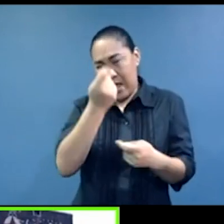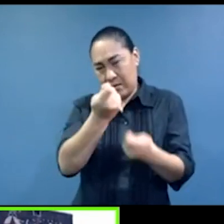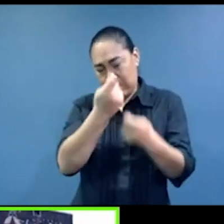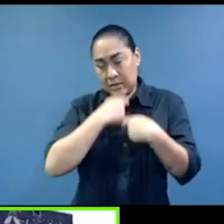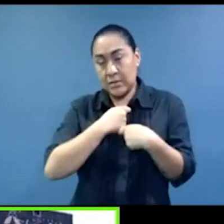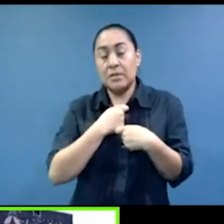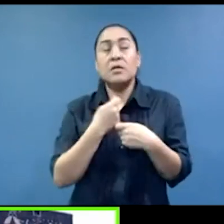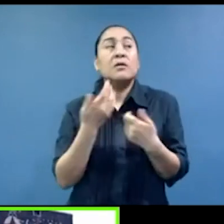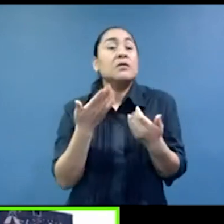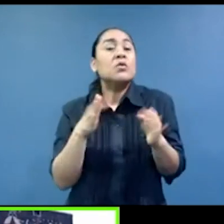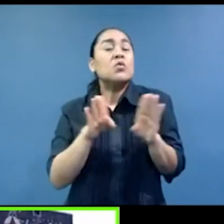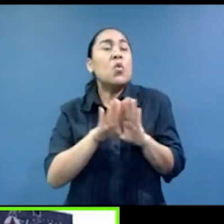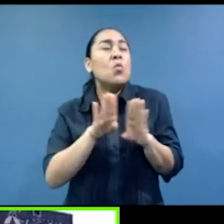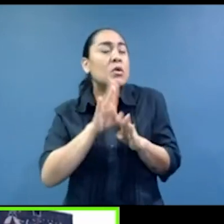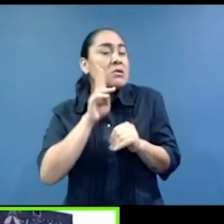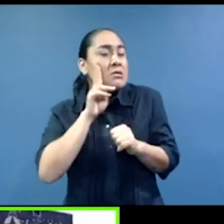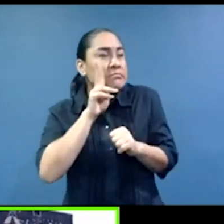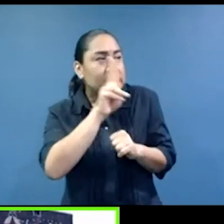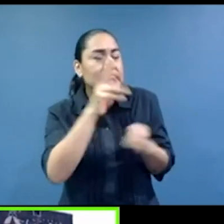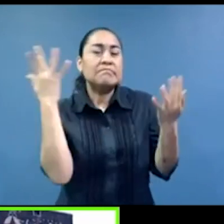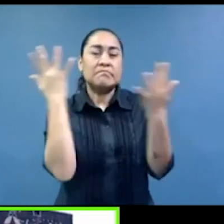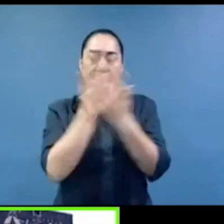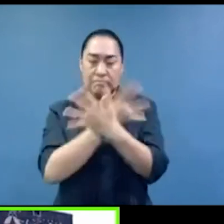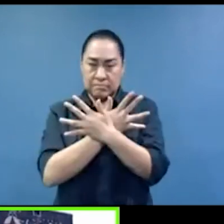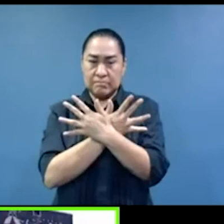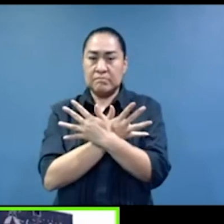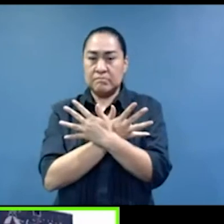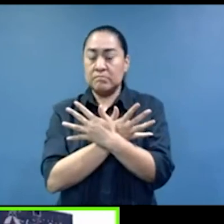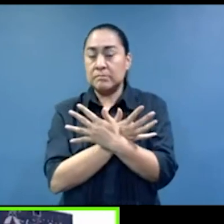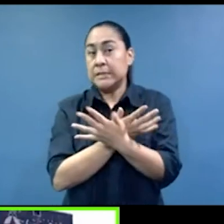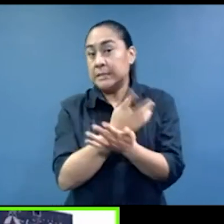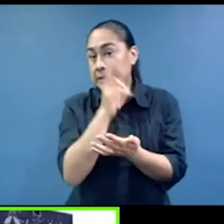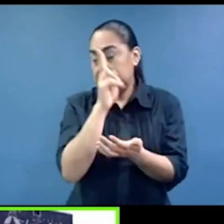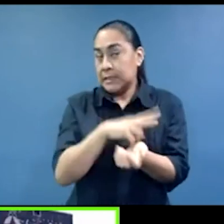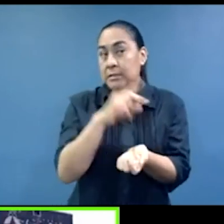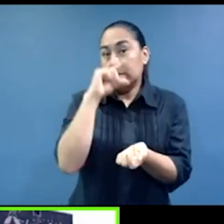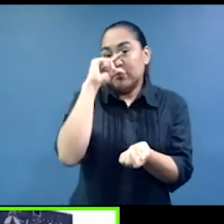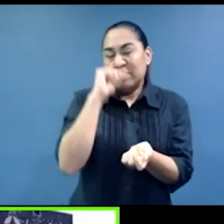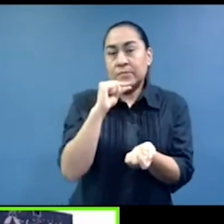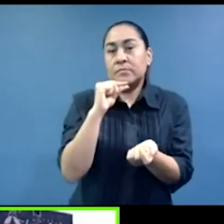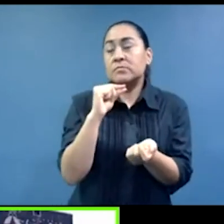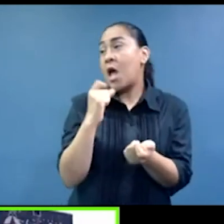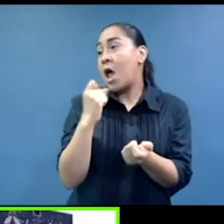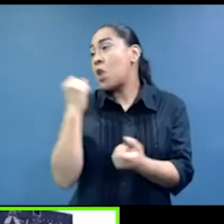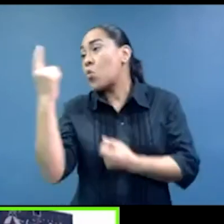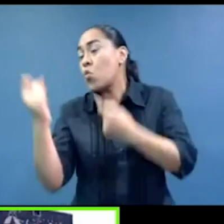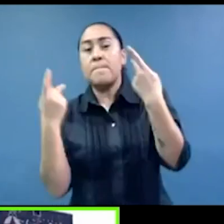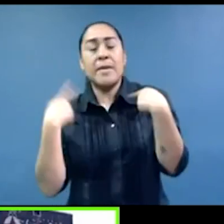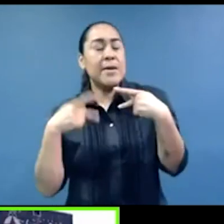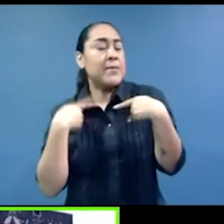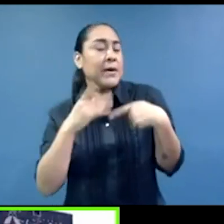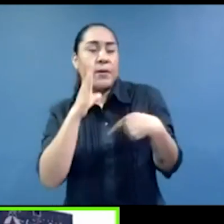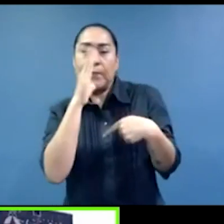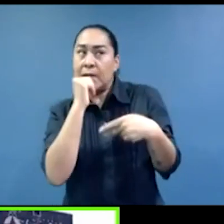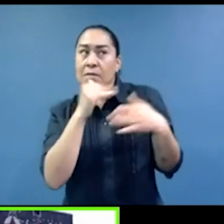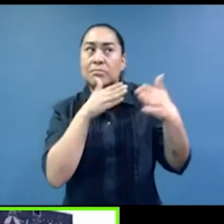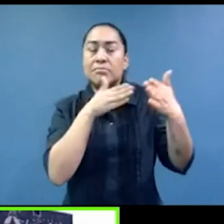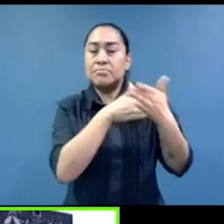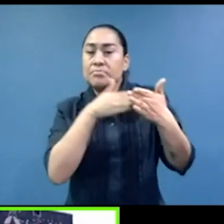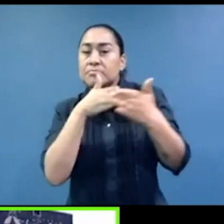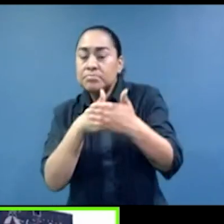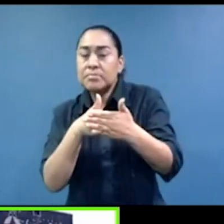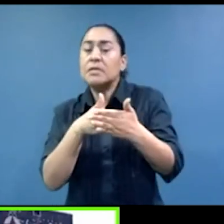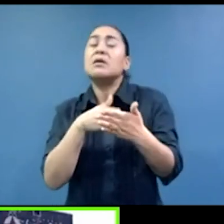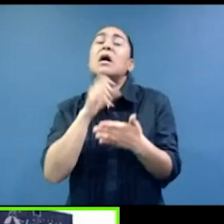visibiliza precisamente la brecha de desigualdad y las posibilidades de discriminación